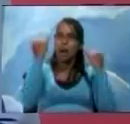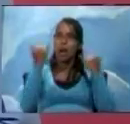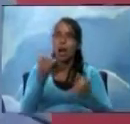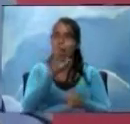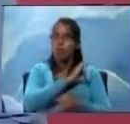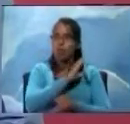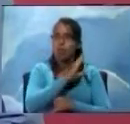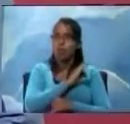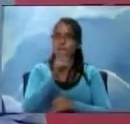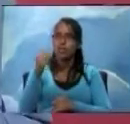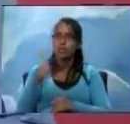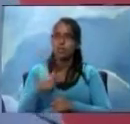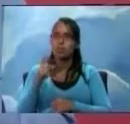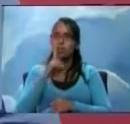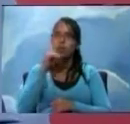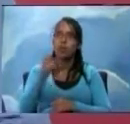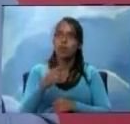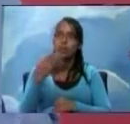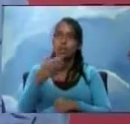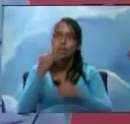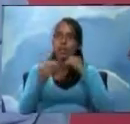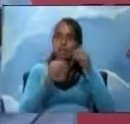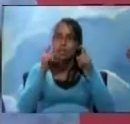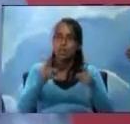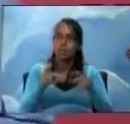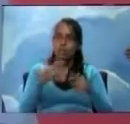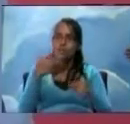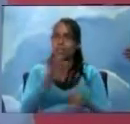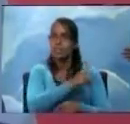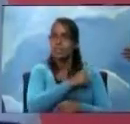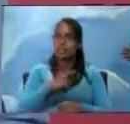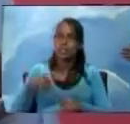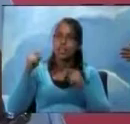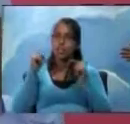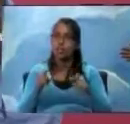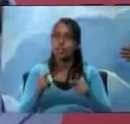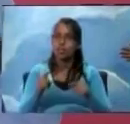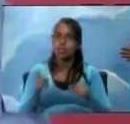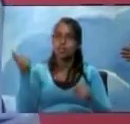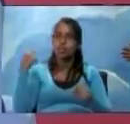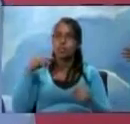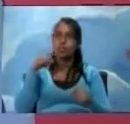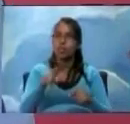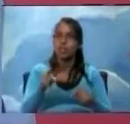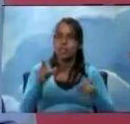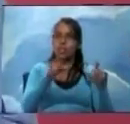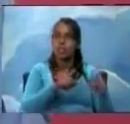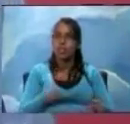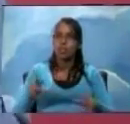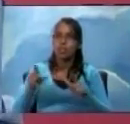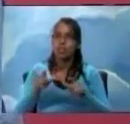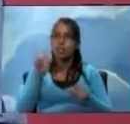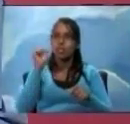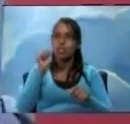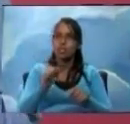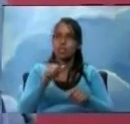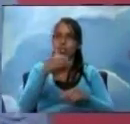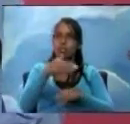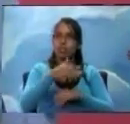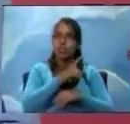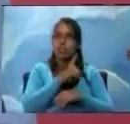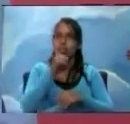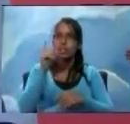Ahora, yo me pregunto, ¿qué haría usted o qué desearía usted si usted estuviera en ese lugar? Si usted fuera